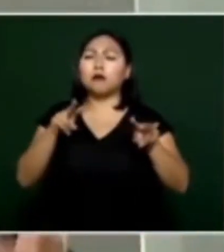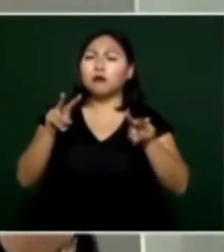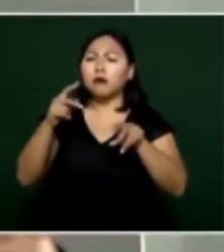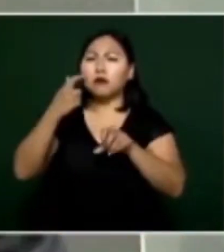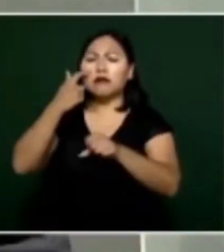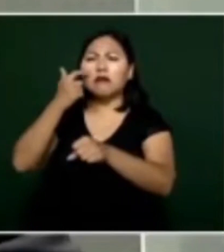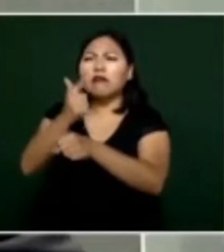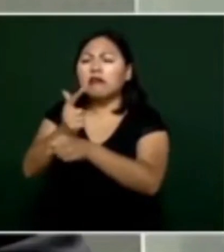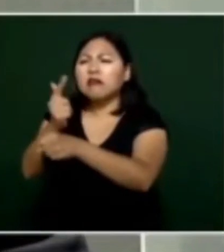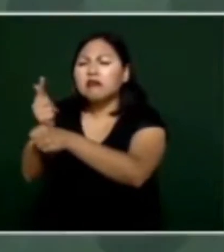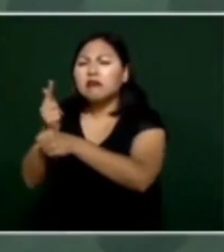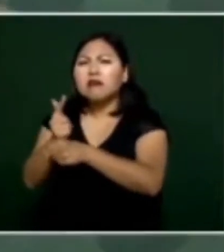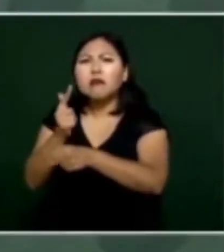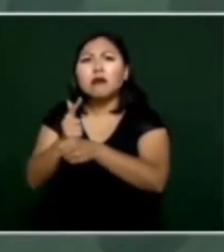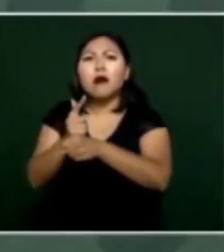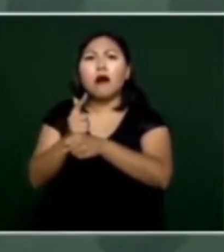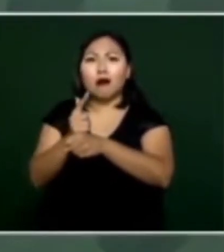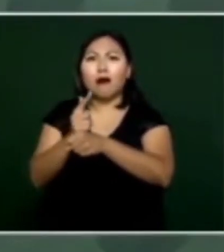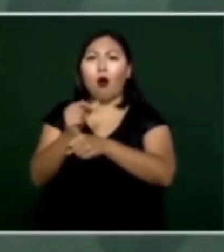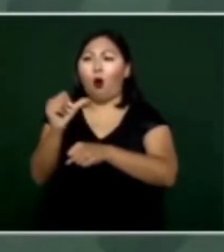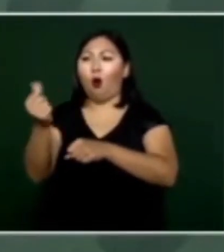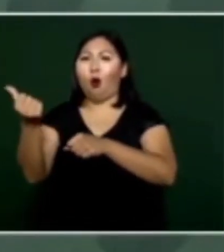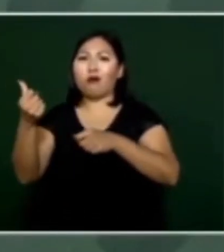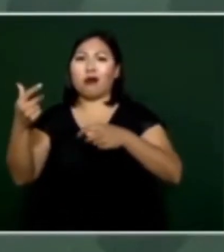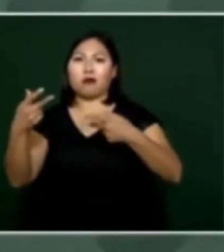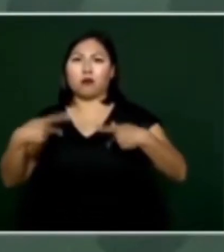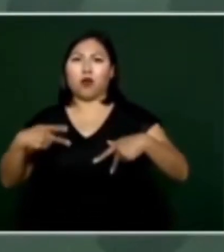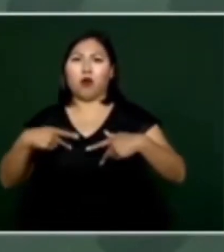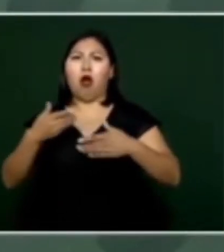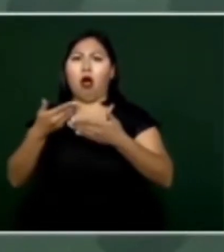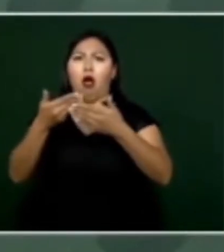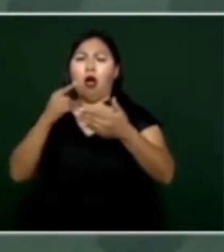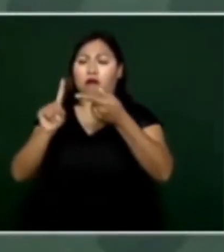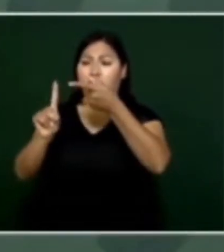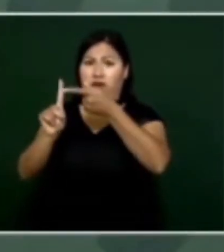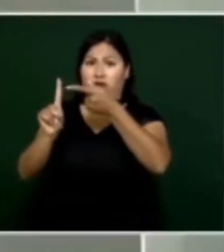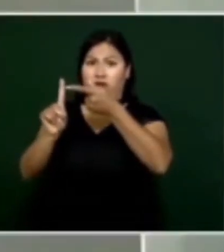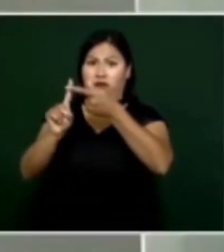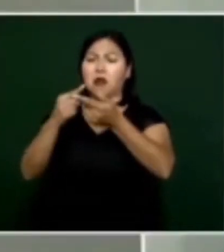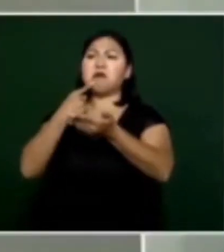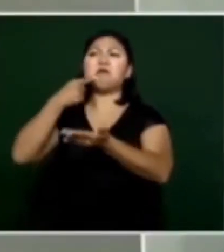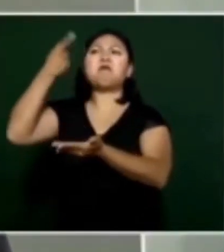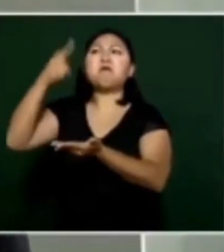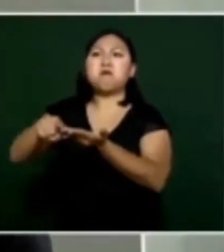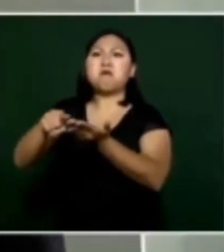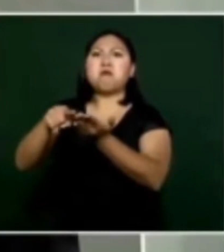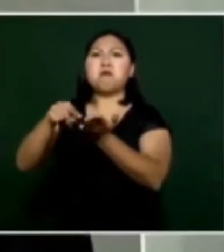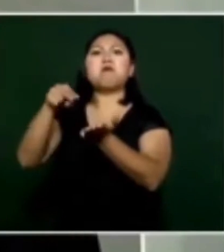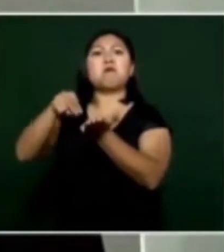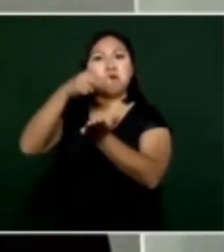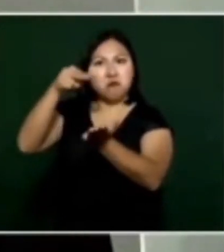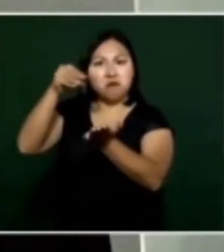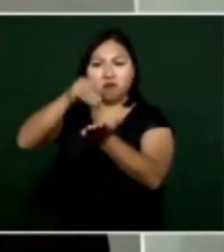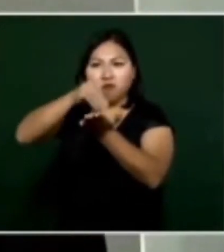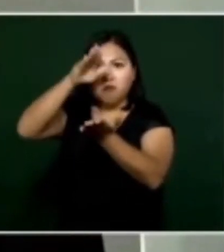habían otras denuncias y se evitó de que saliera.